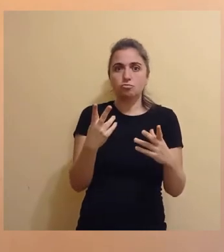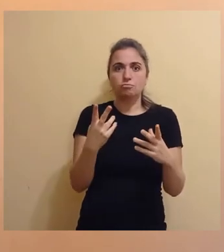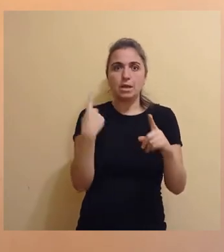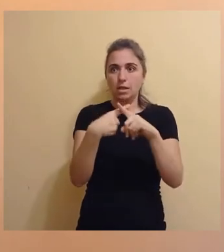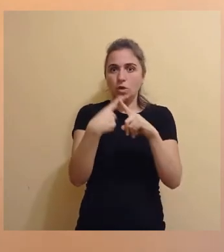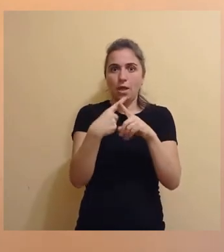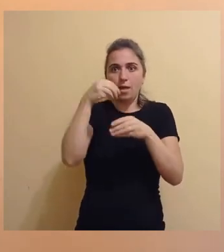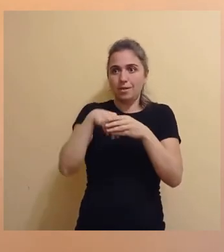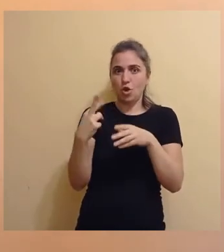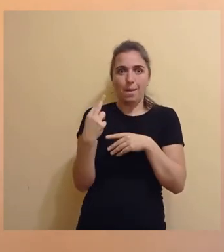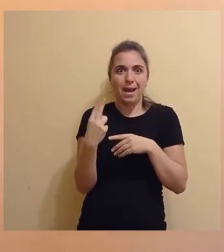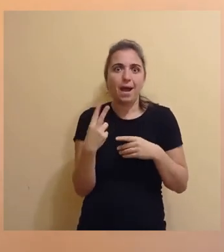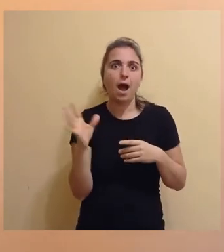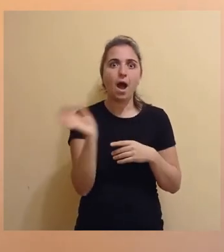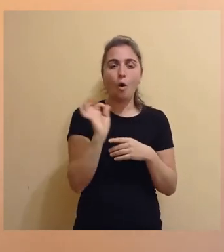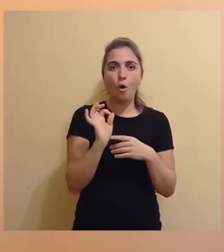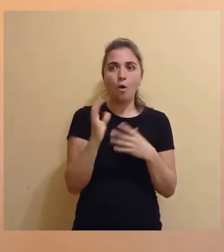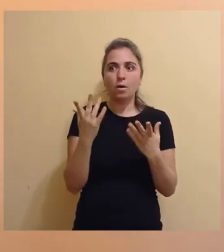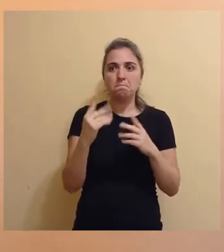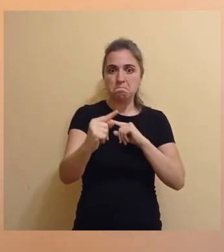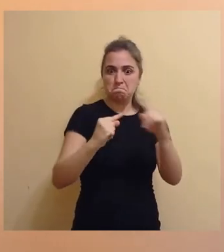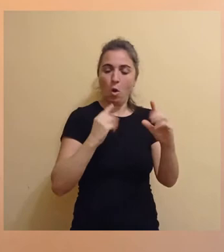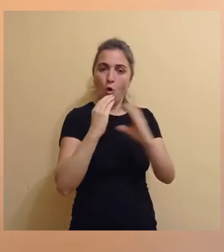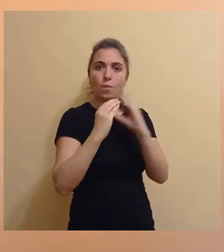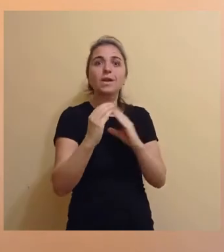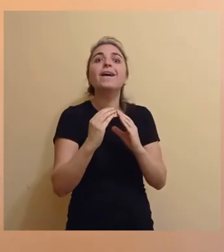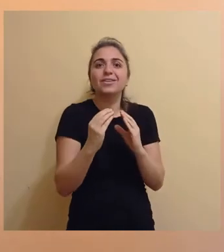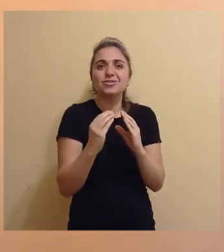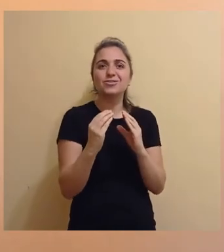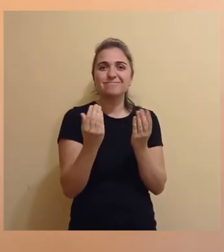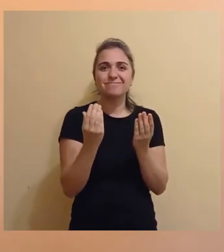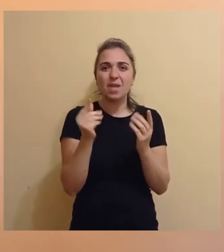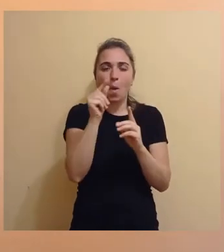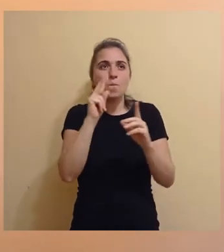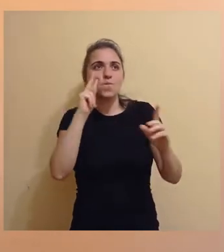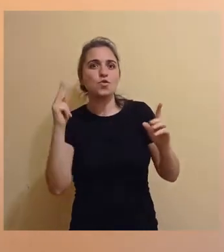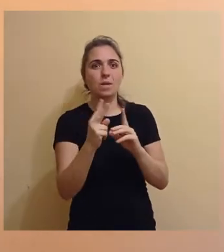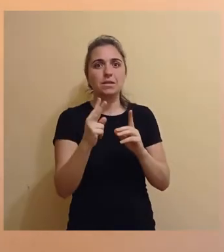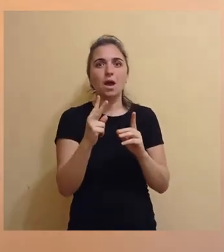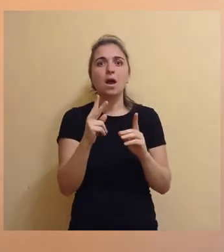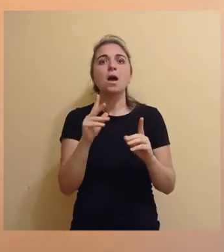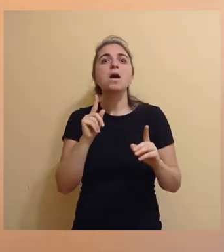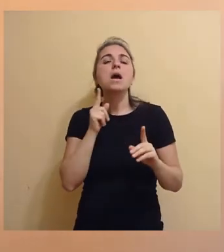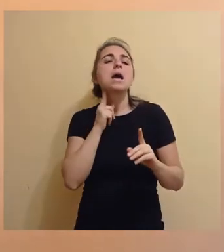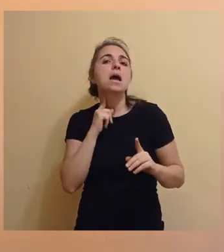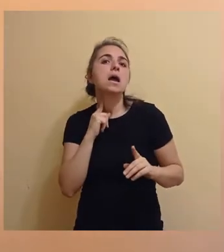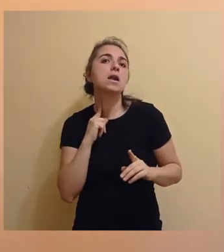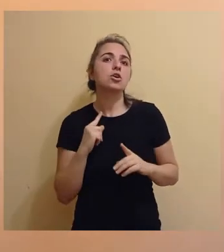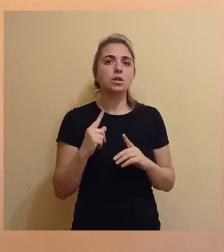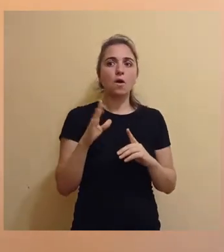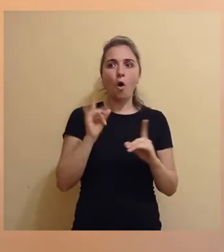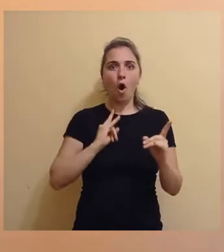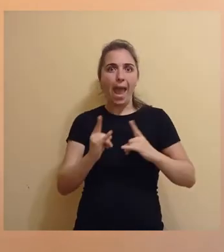y está dentro de las sexualidades de las personas, ¿no? El poder enviarnos y comunicarnos también desde